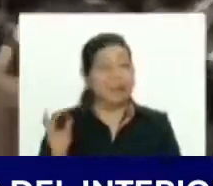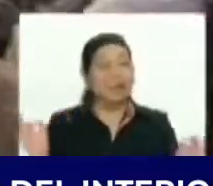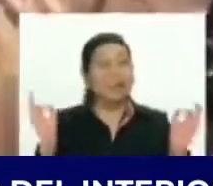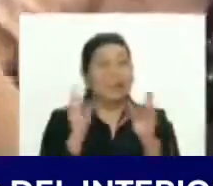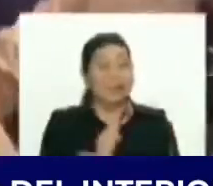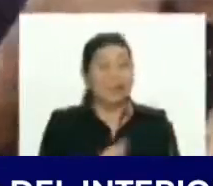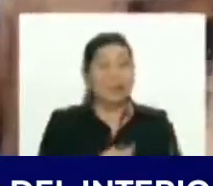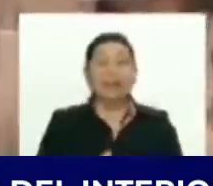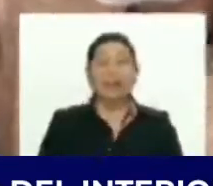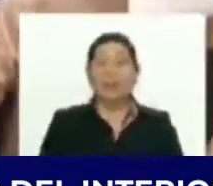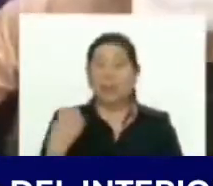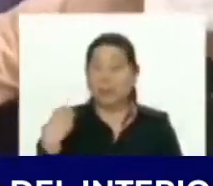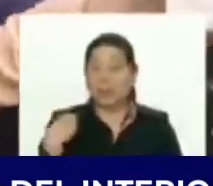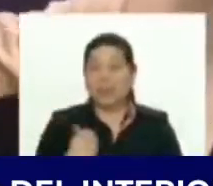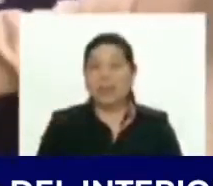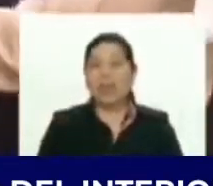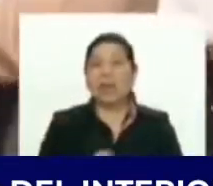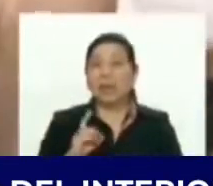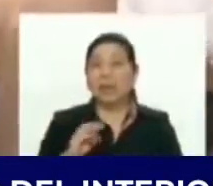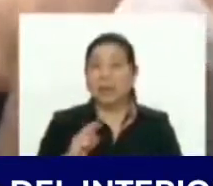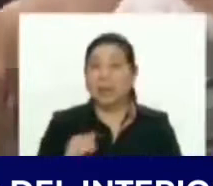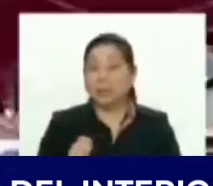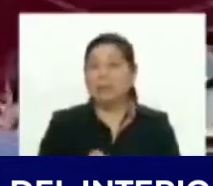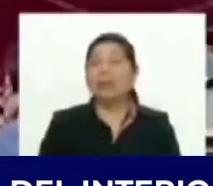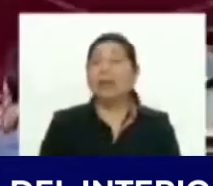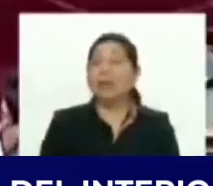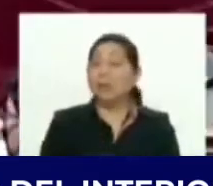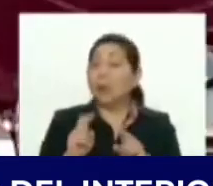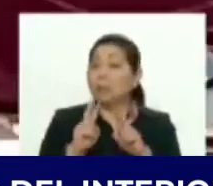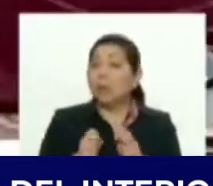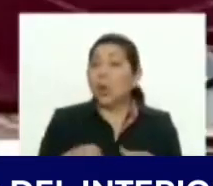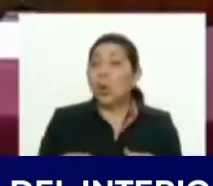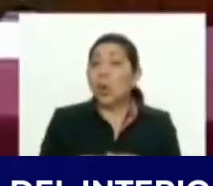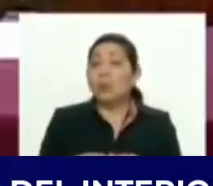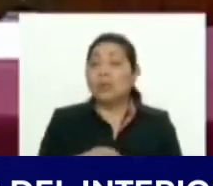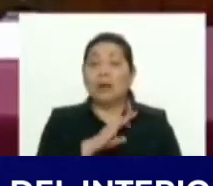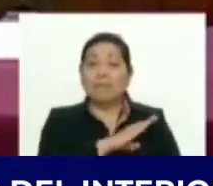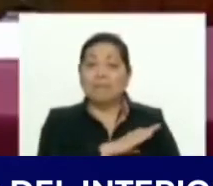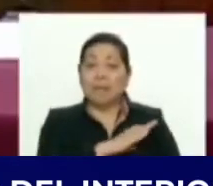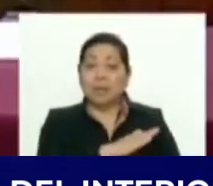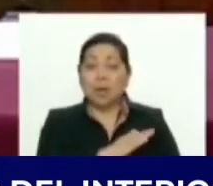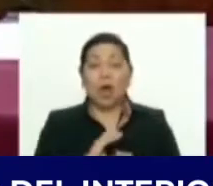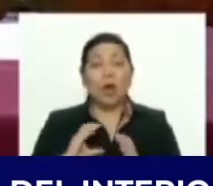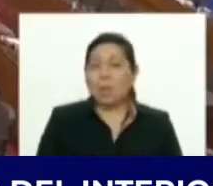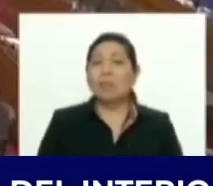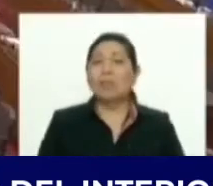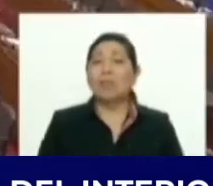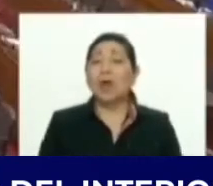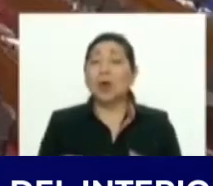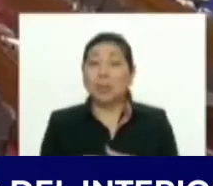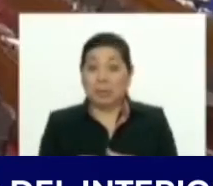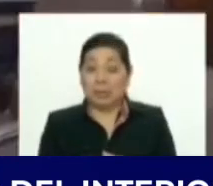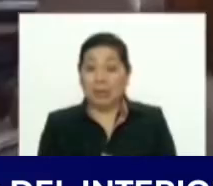La Comisión de Fiscalización del Congreso investigará el relevo del coronel Harvey Colchado de la División de Búsqueda de la Dijimín